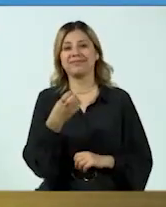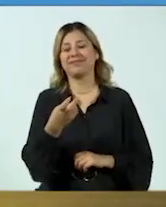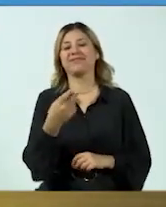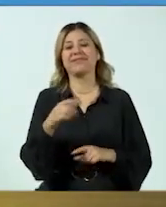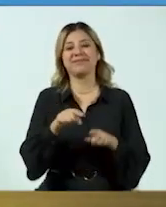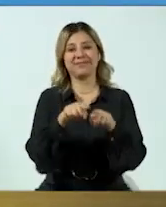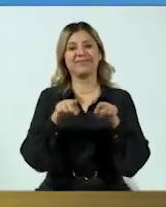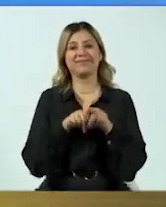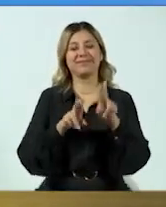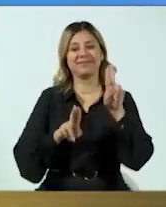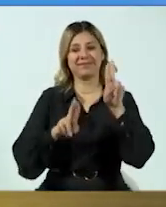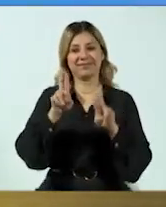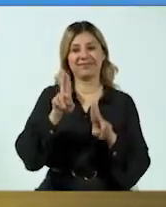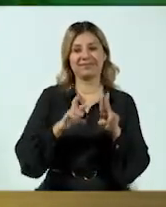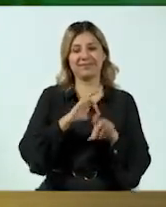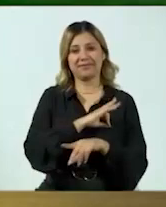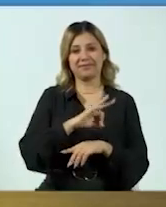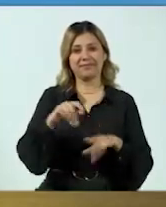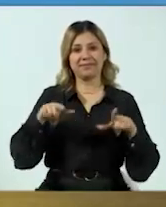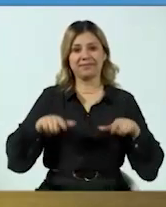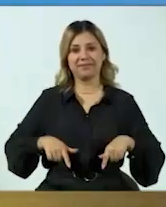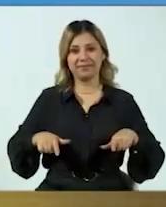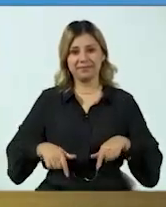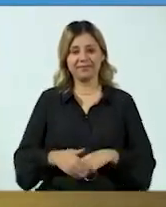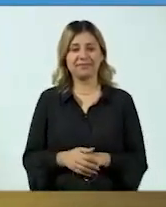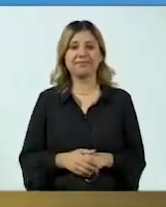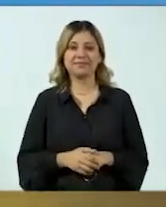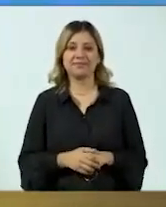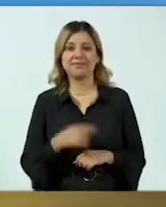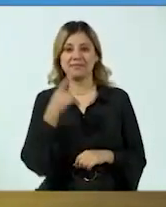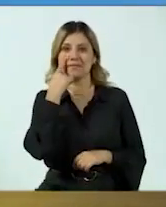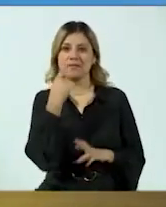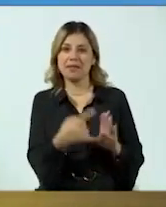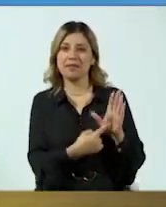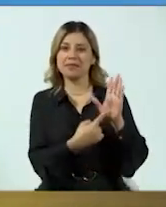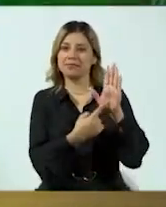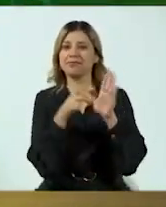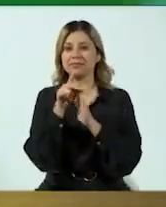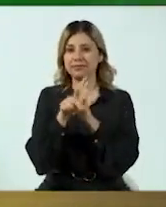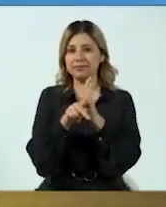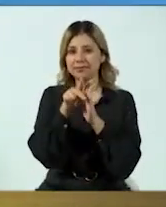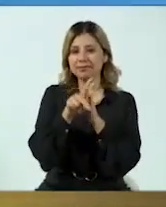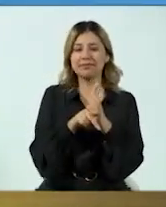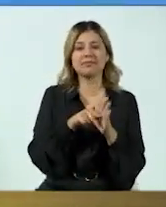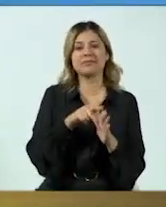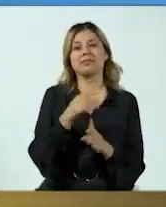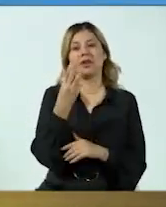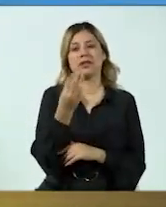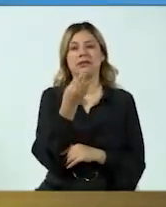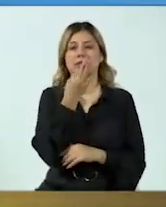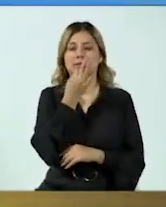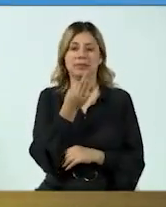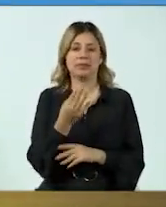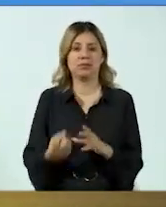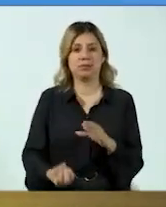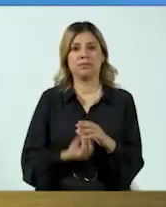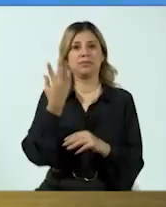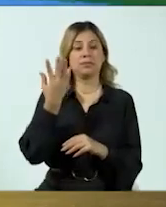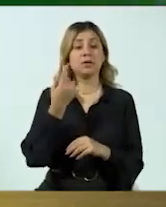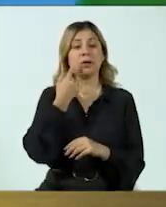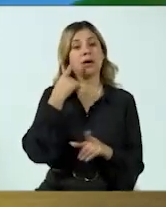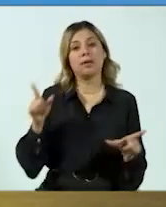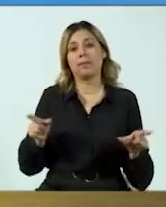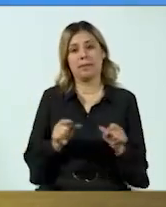participar tienen que Ingresar a esta plataforma ahí mandar su video no mayor a 3 minutos Así es Y